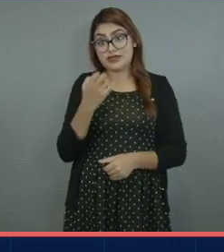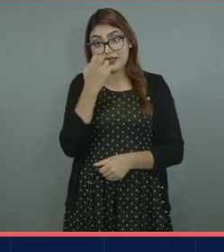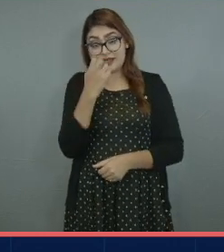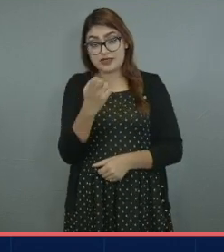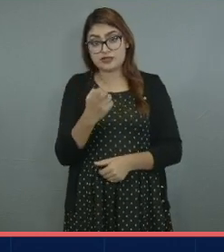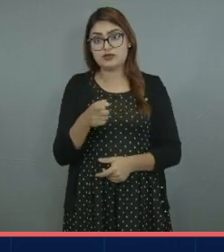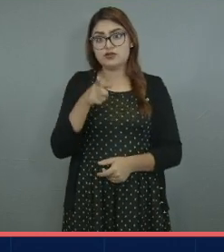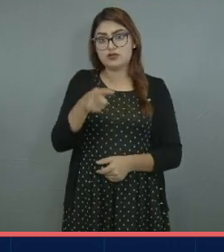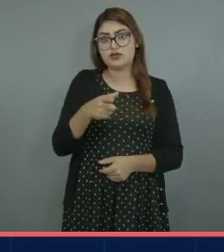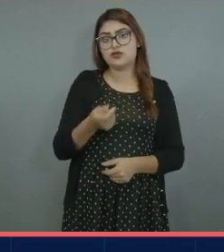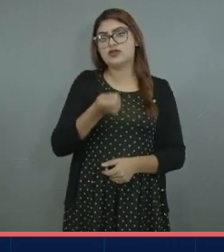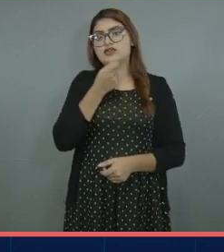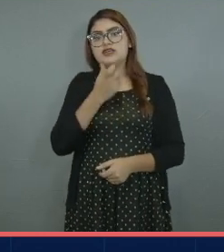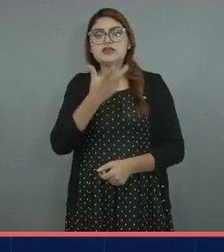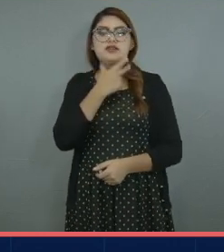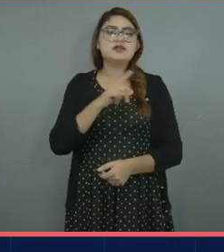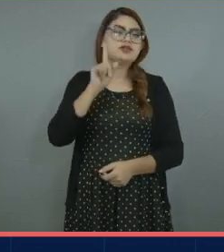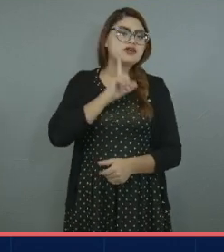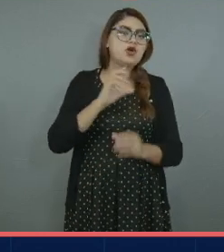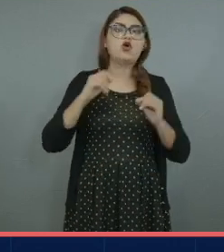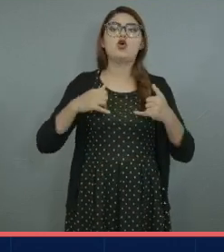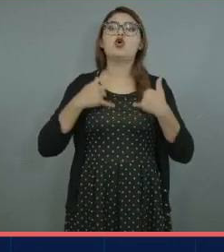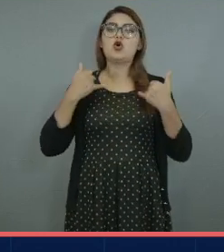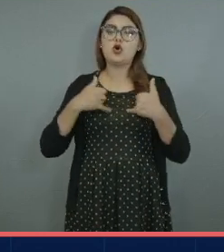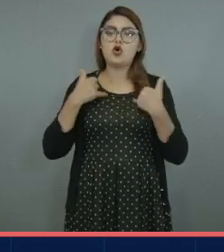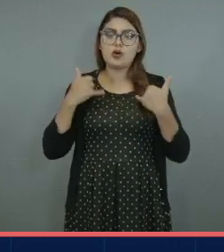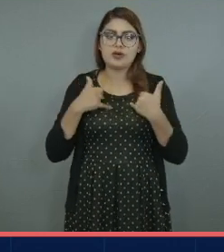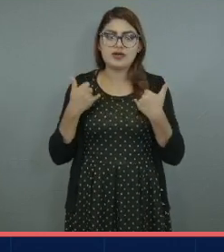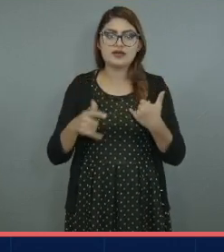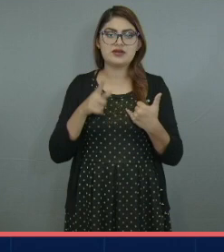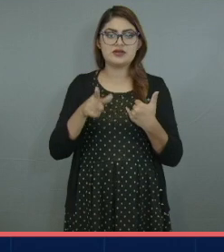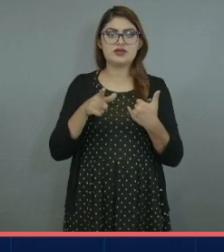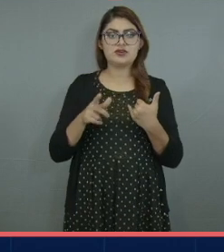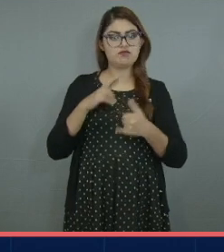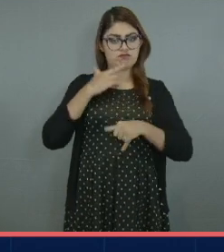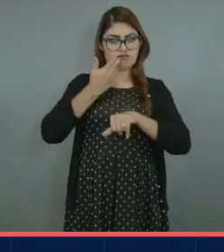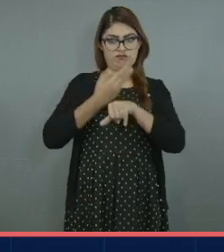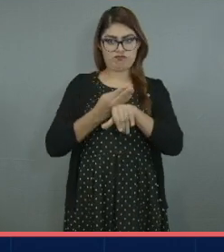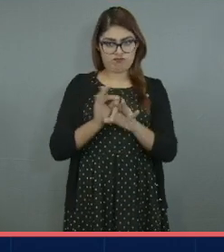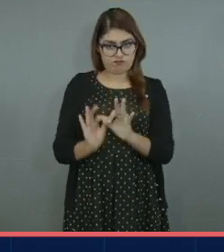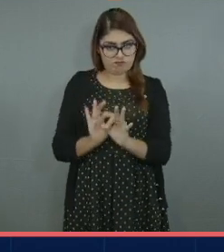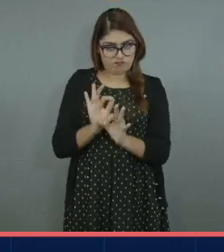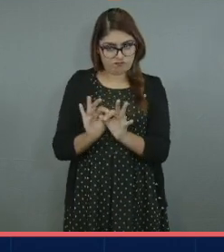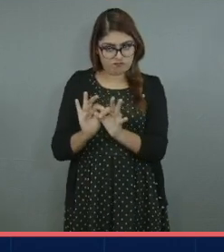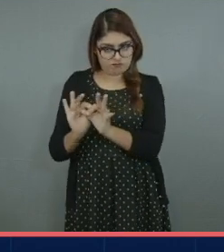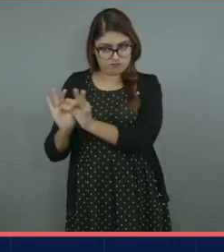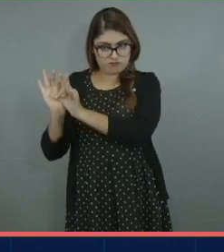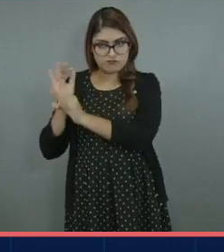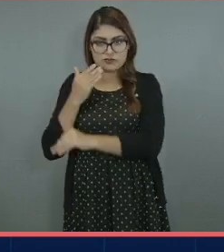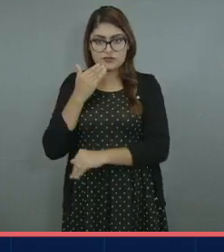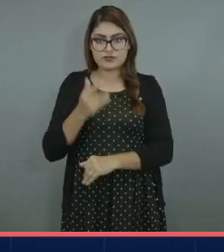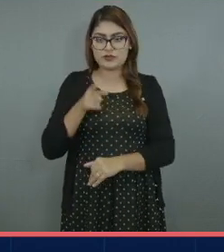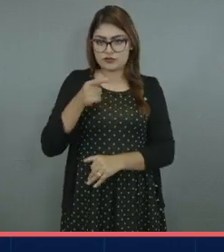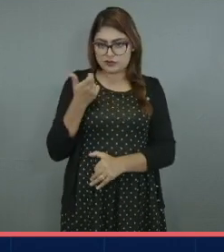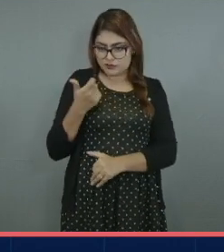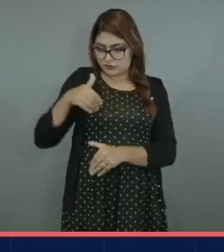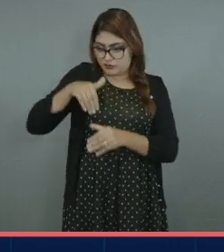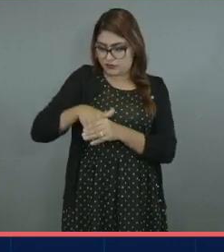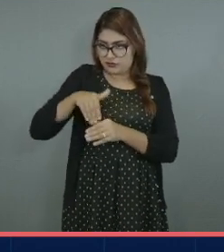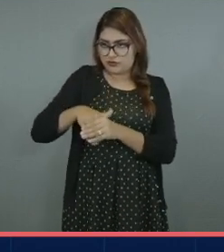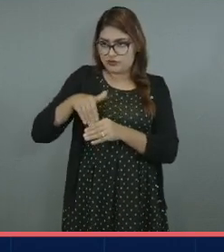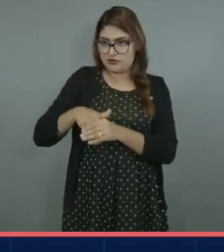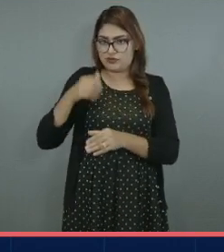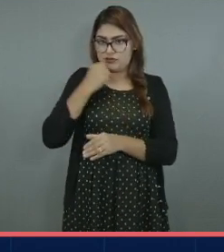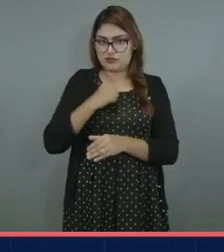una niña, un niño, un joven, un adolescente completamente responsable y ahorrador en